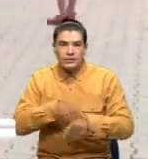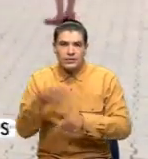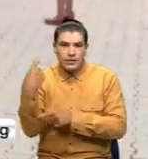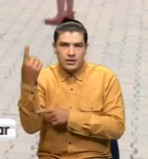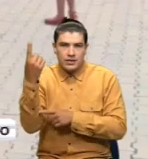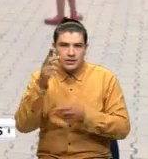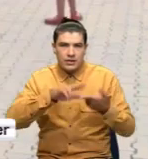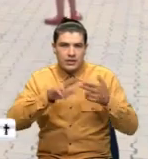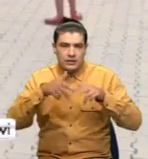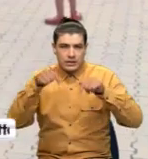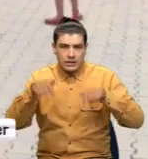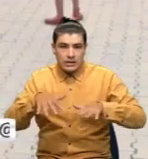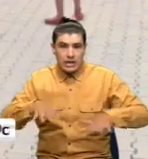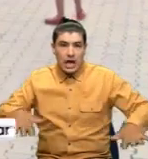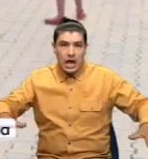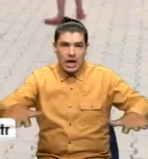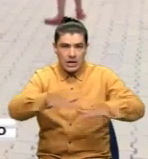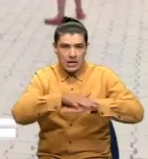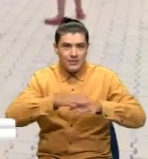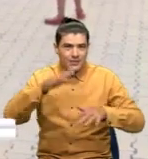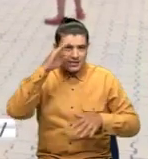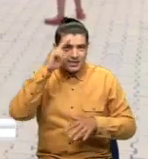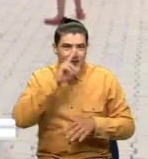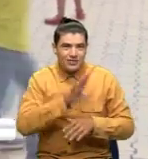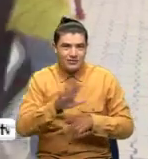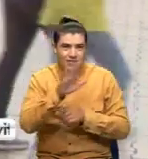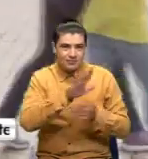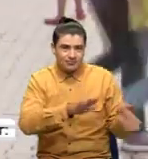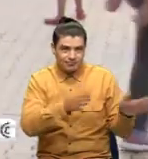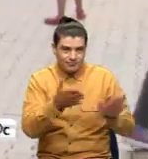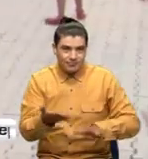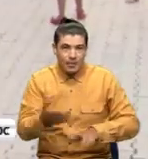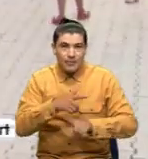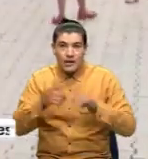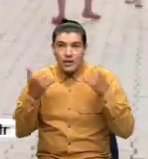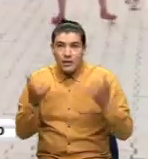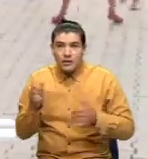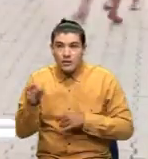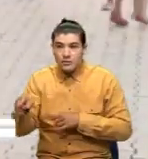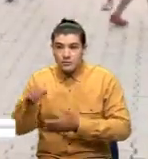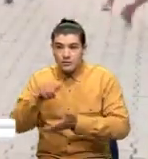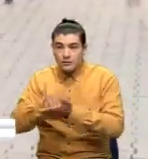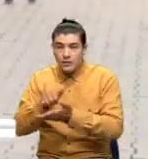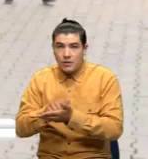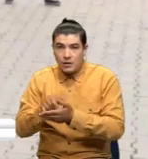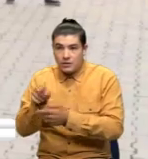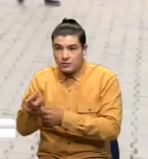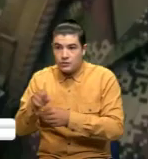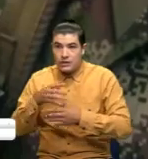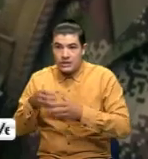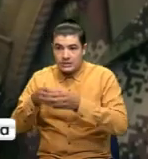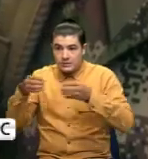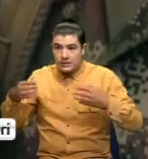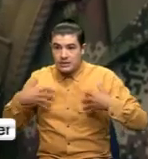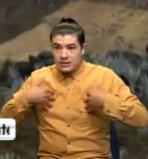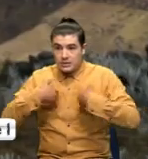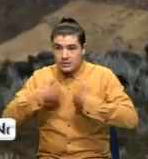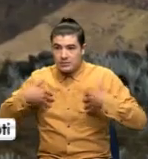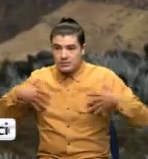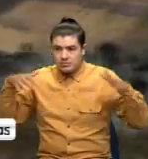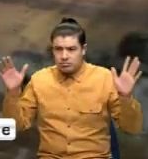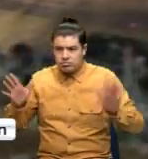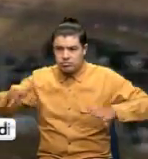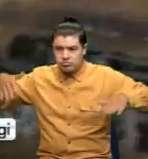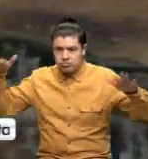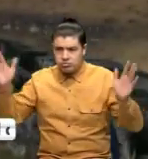nuestro país manifestó que la libertad adquirida por esta especie es la libertad que necesita nuestro país esta liberación hoy